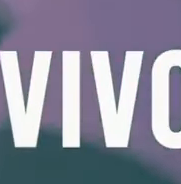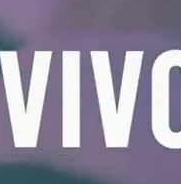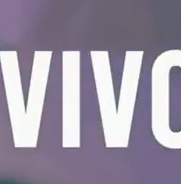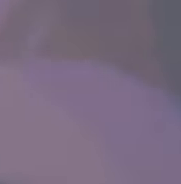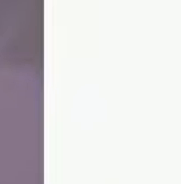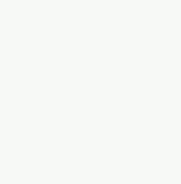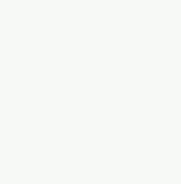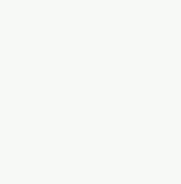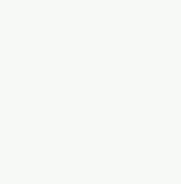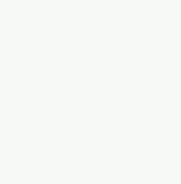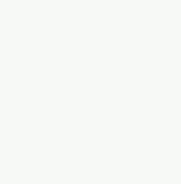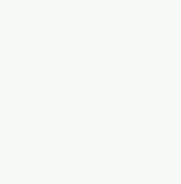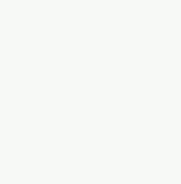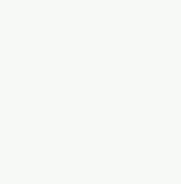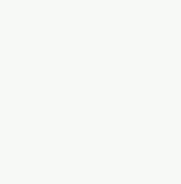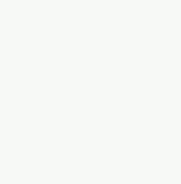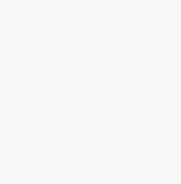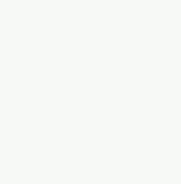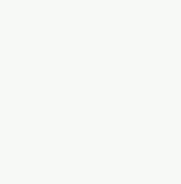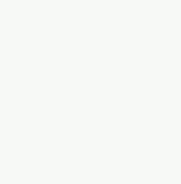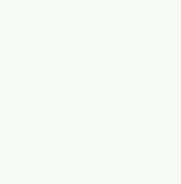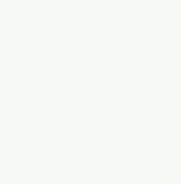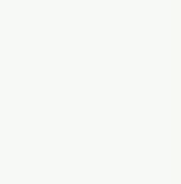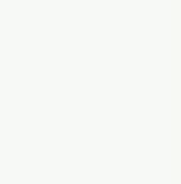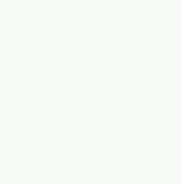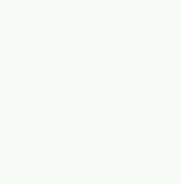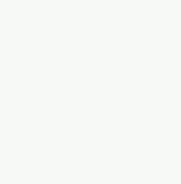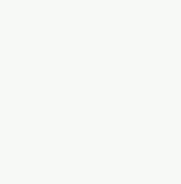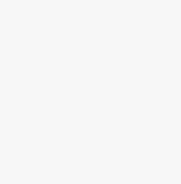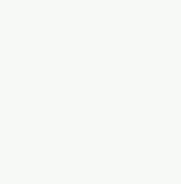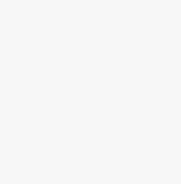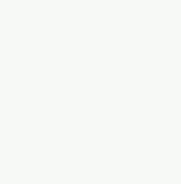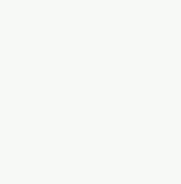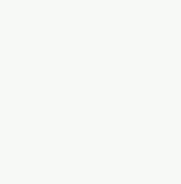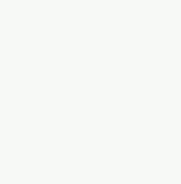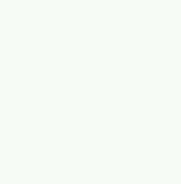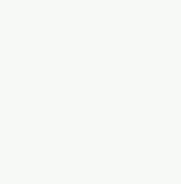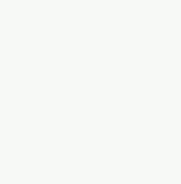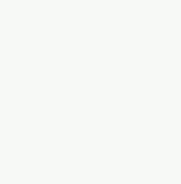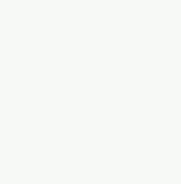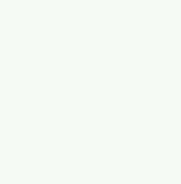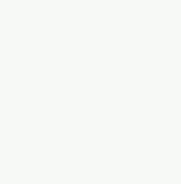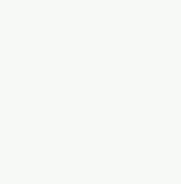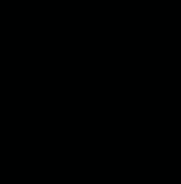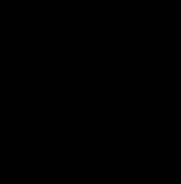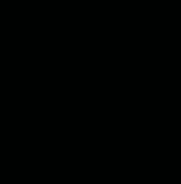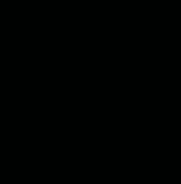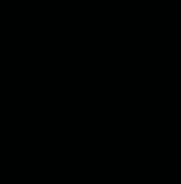desde el Auditorio de Iglesia de Cristo Ebenezer Zona 5, en la ciudad de Guatemala.